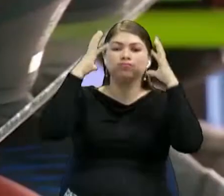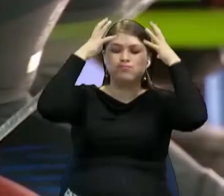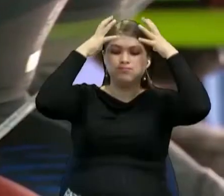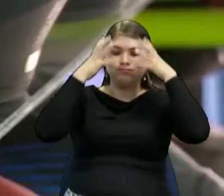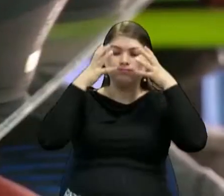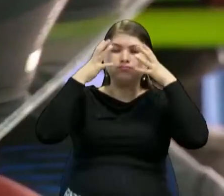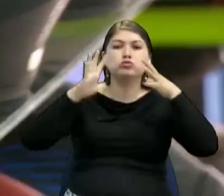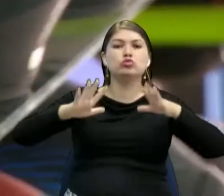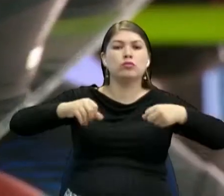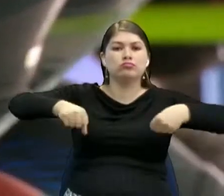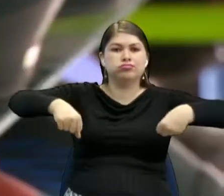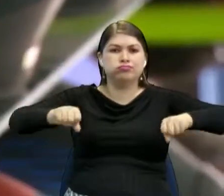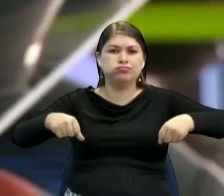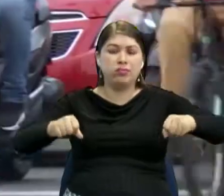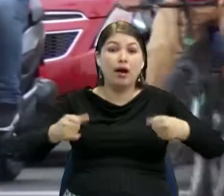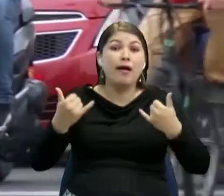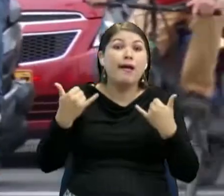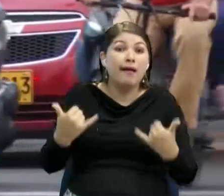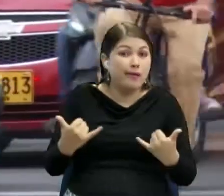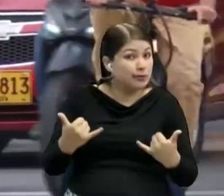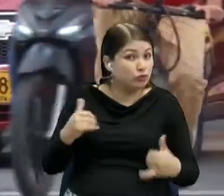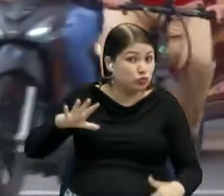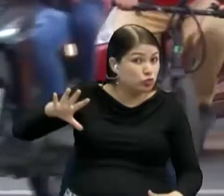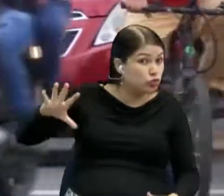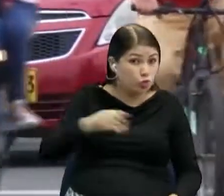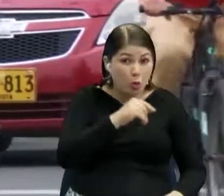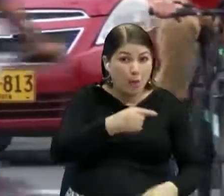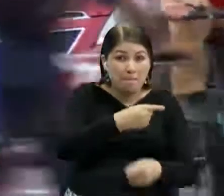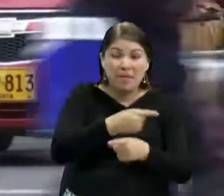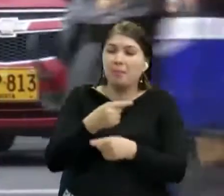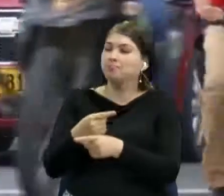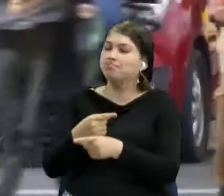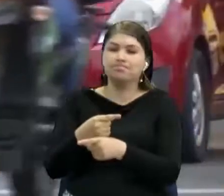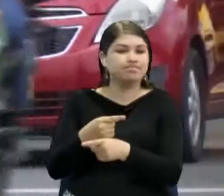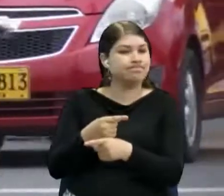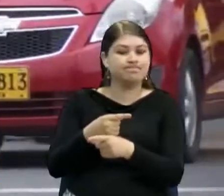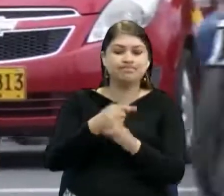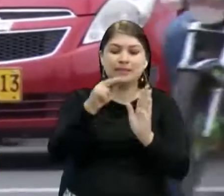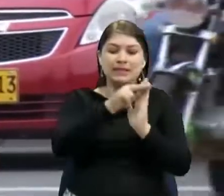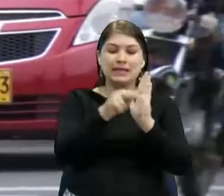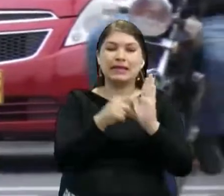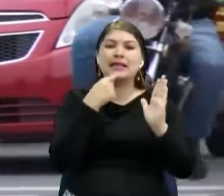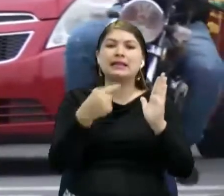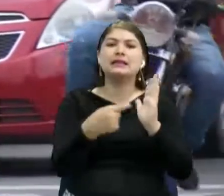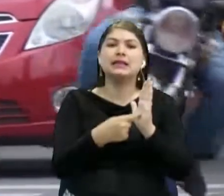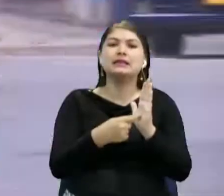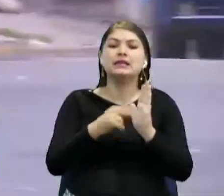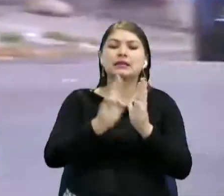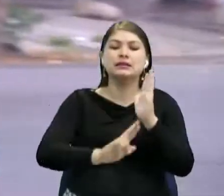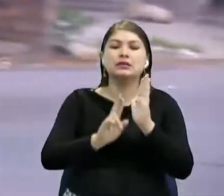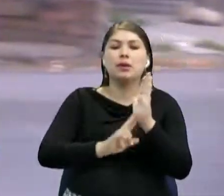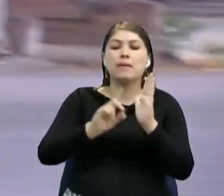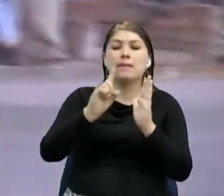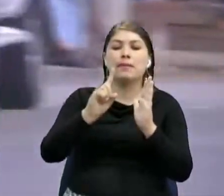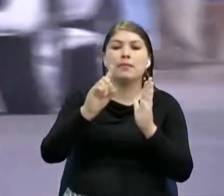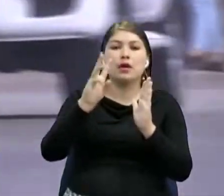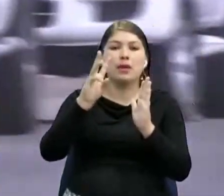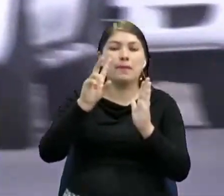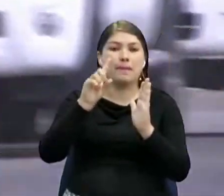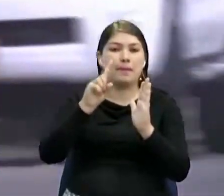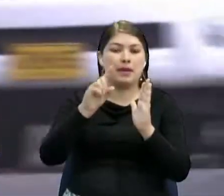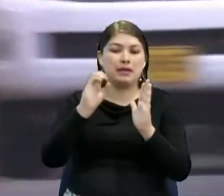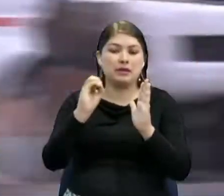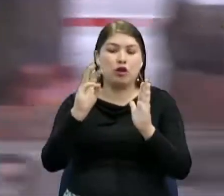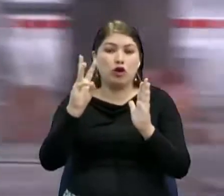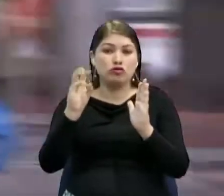cascos para motocicletas que en la actualidad no todos están cumpliendo el reglamento técnico se rige bajo la resolución 1080 donde mencionan las